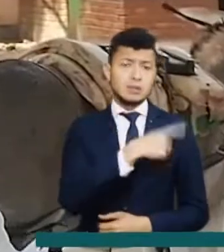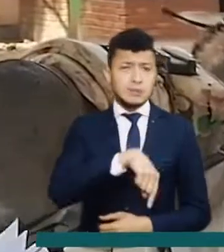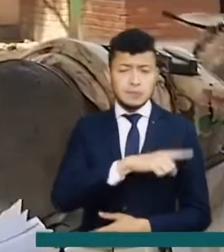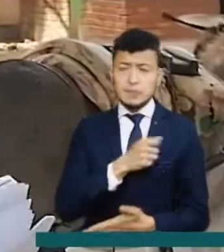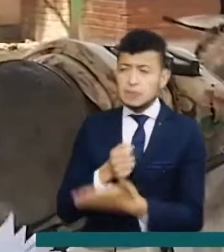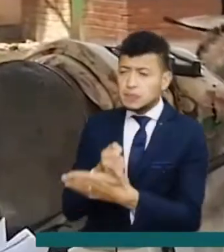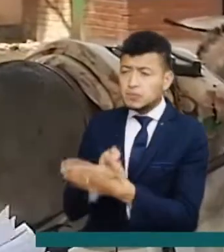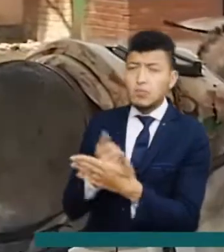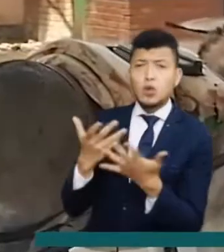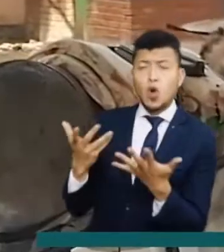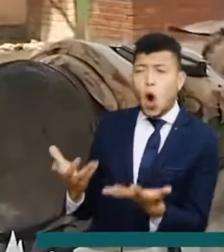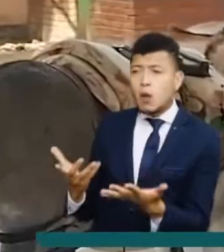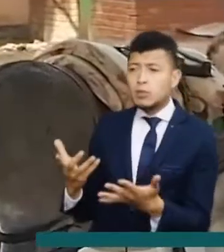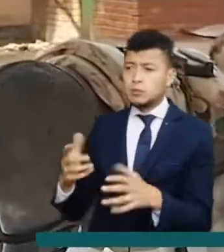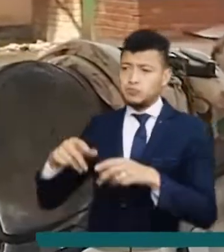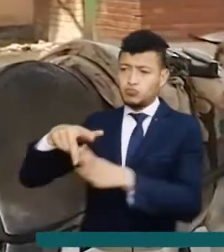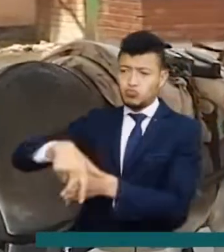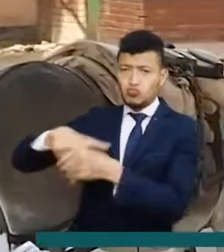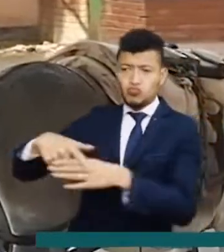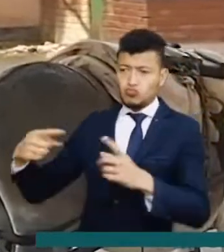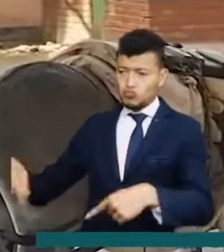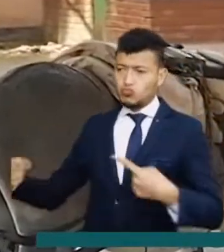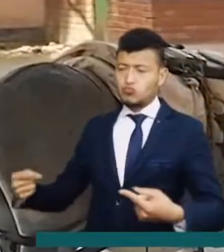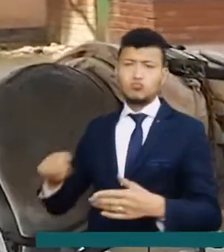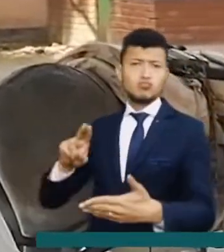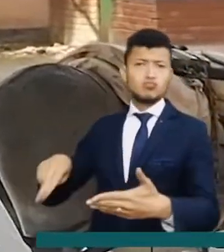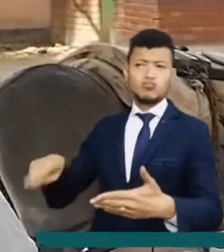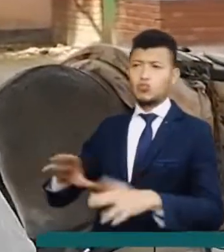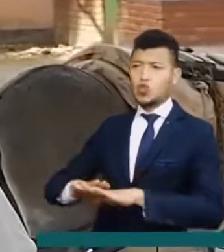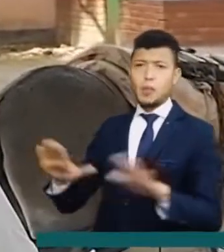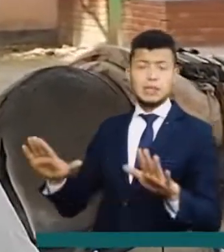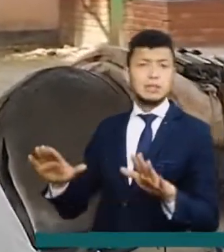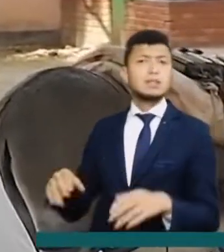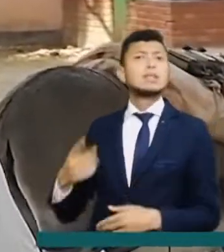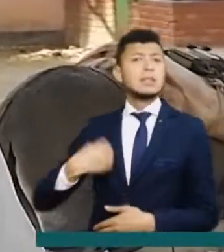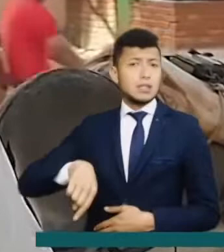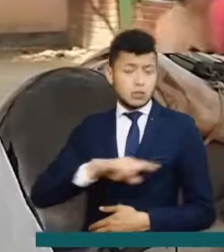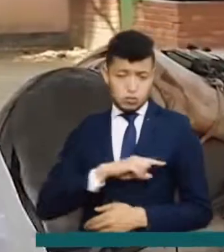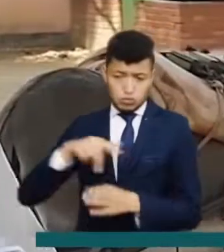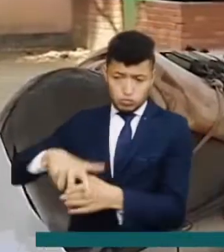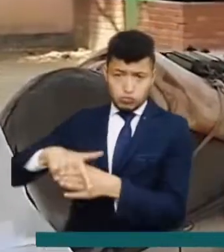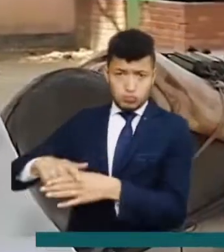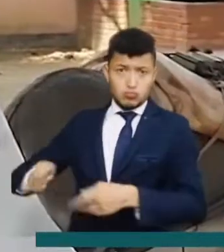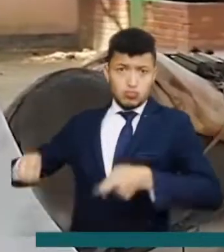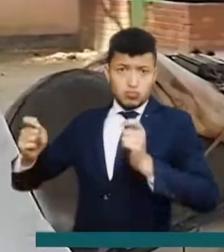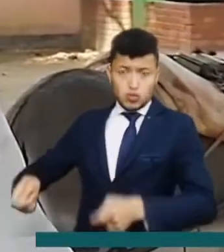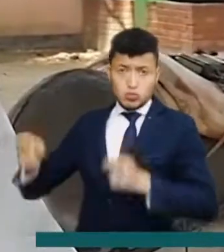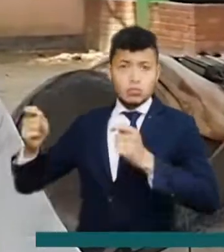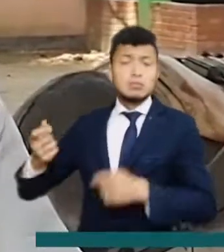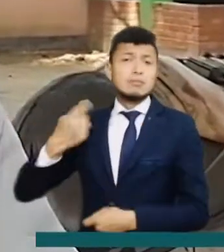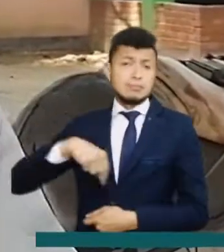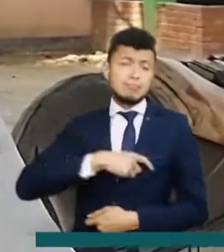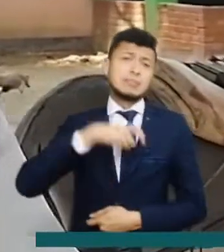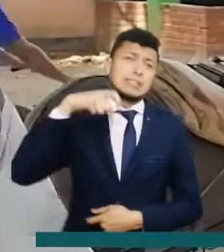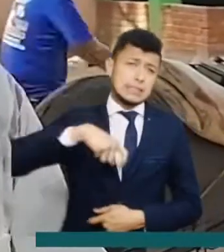buscando el modo de que haya el desmonte de tracción animal. Nosotros los